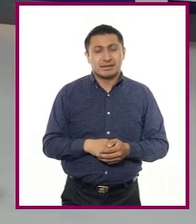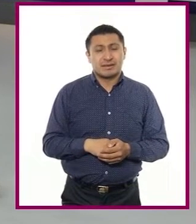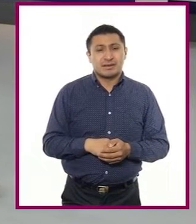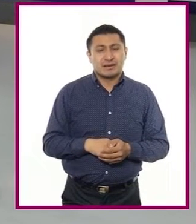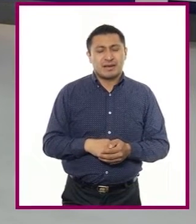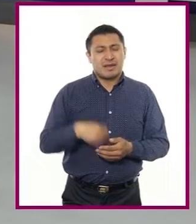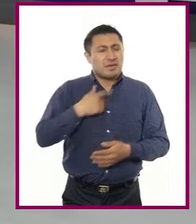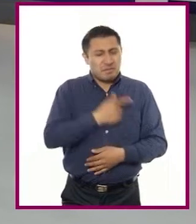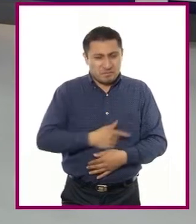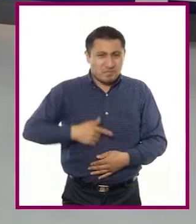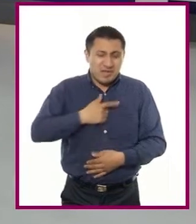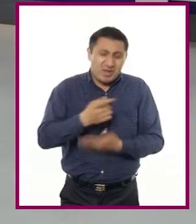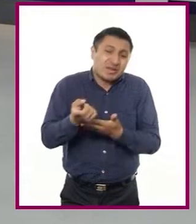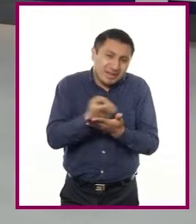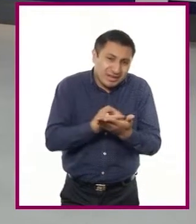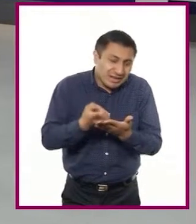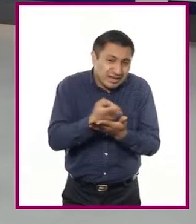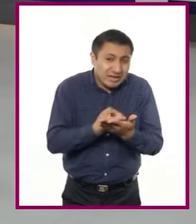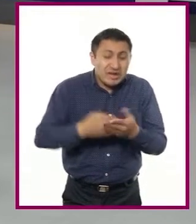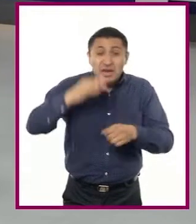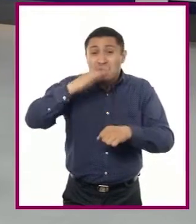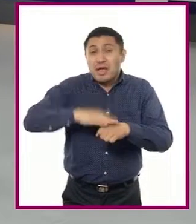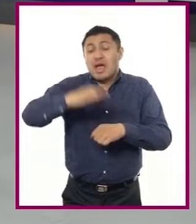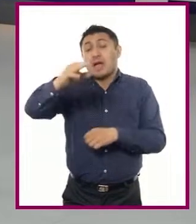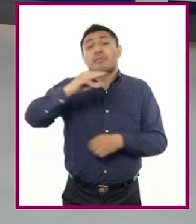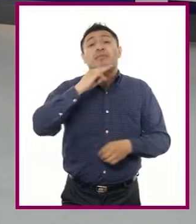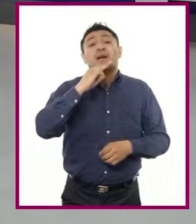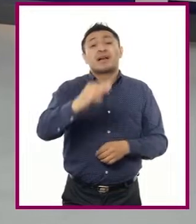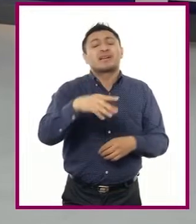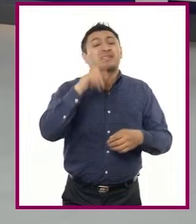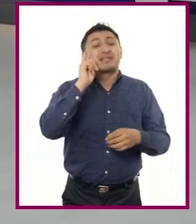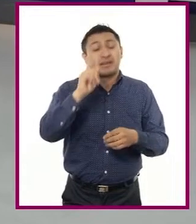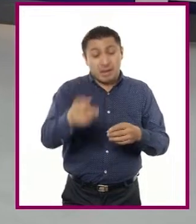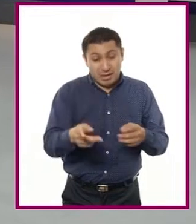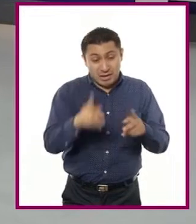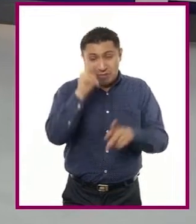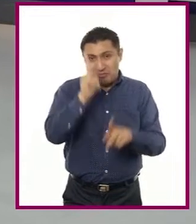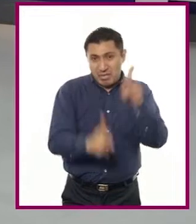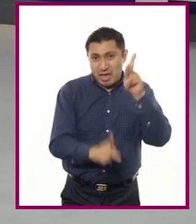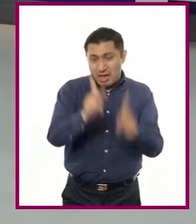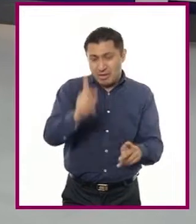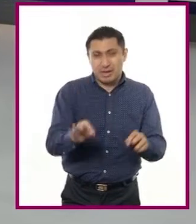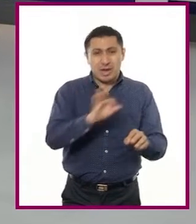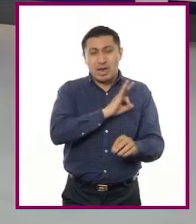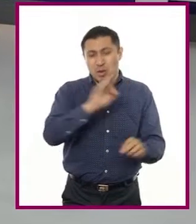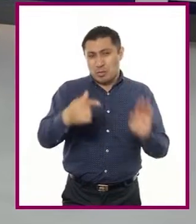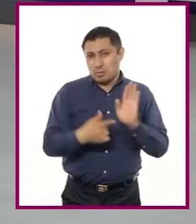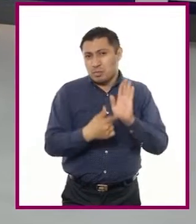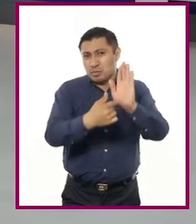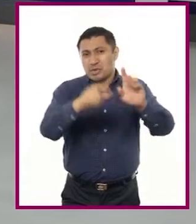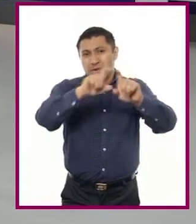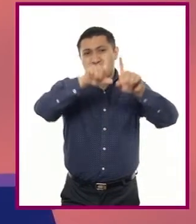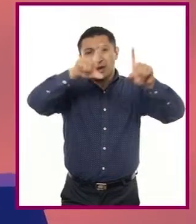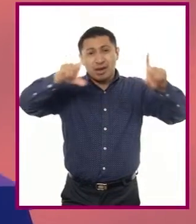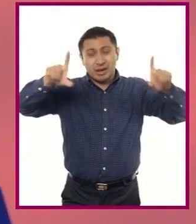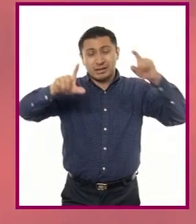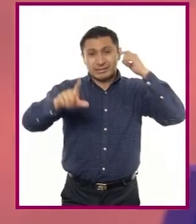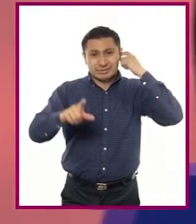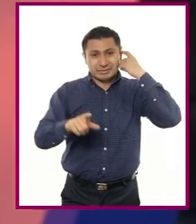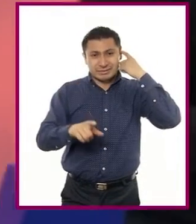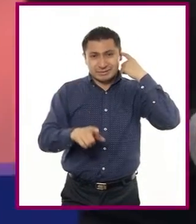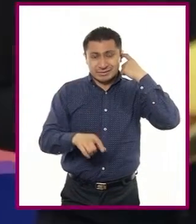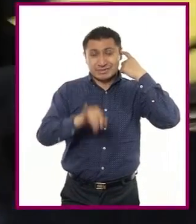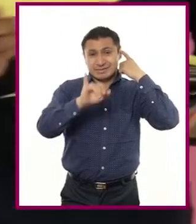Me gustan los dibujos, pero sobre todo el mensaje. ¿Puedes mostrar algunas viñetas a nuestros estudiantes?